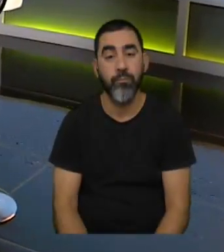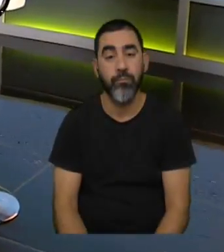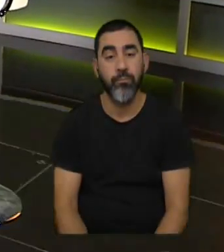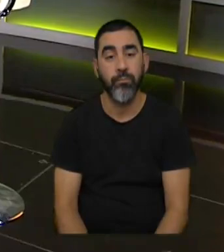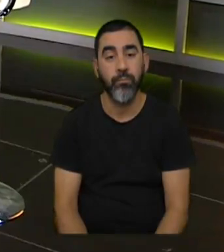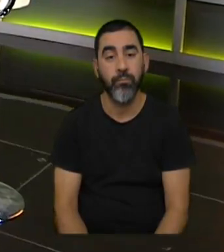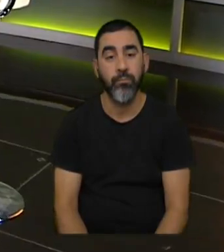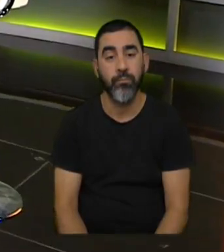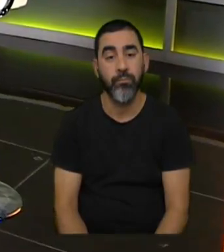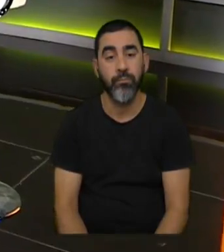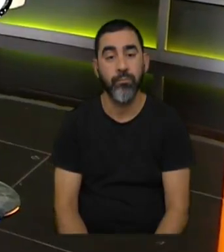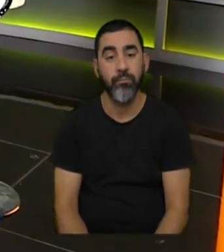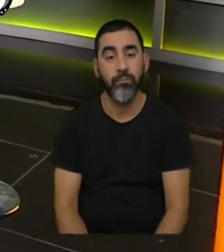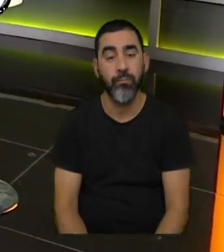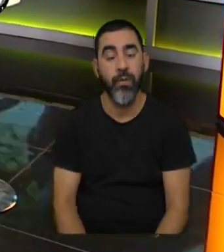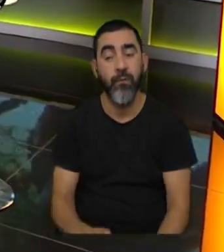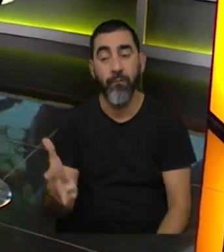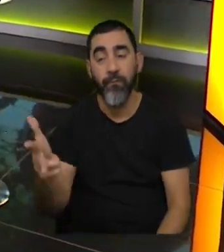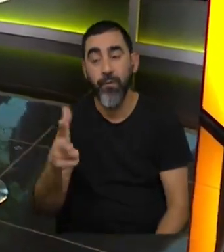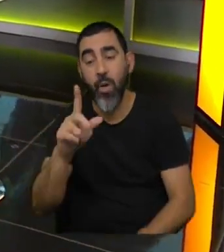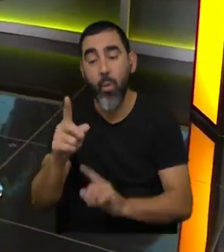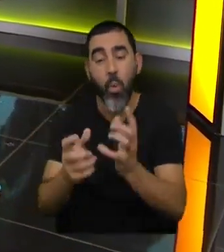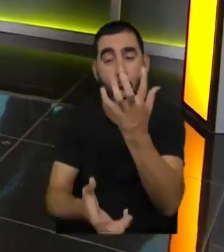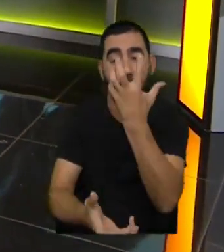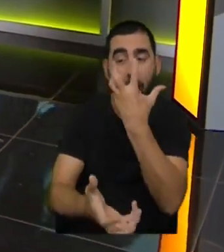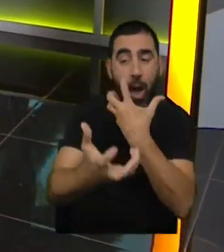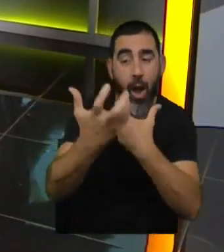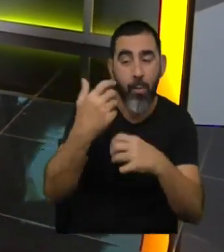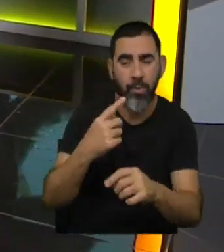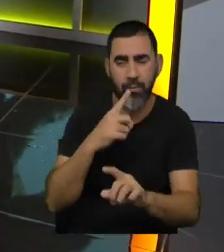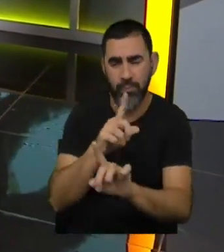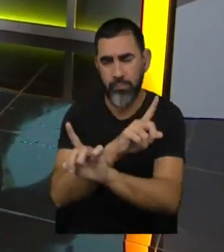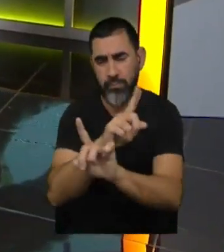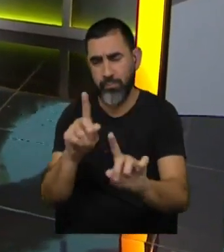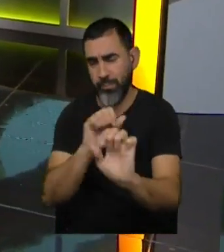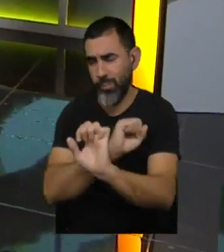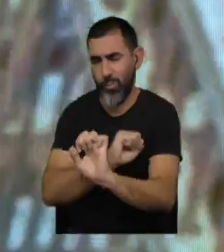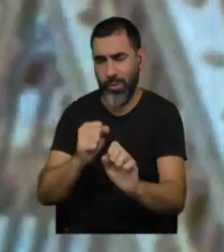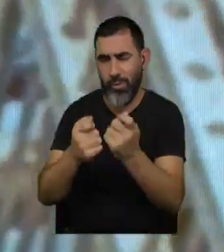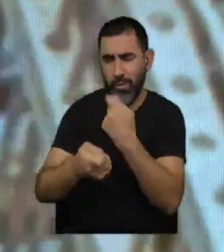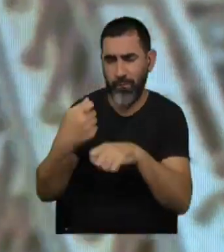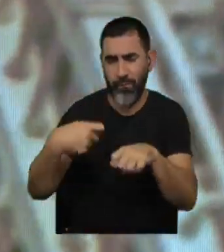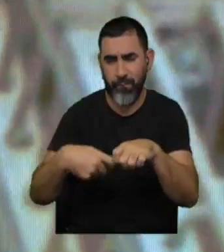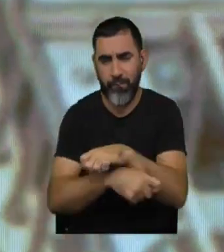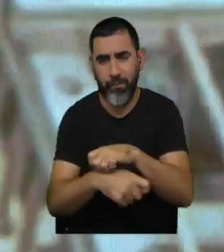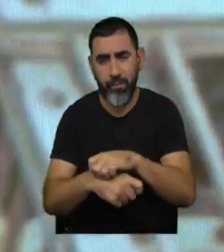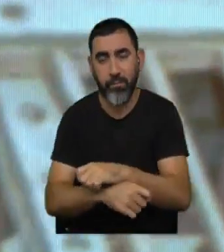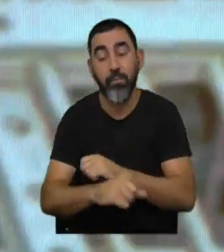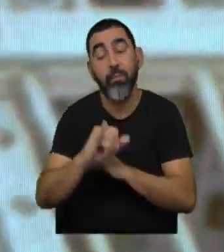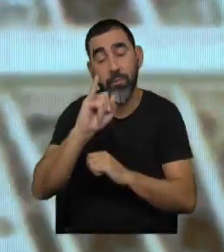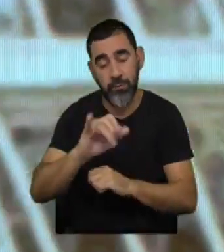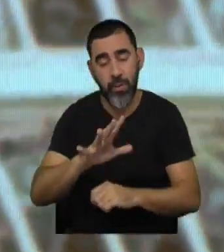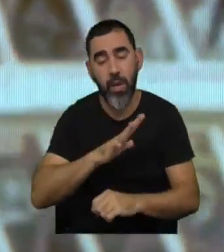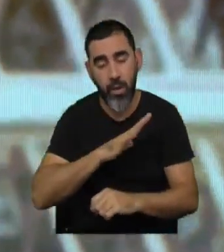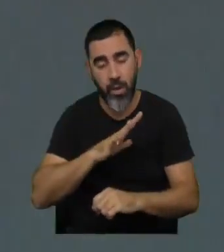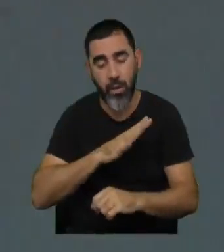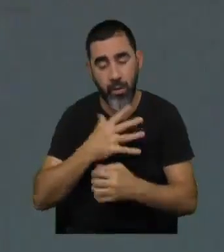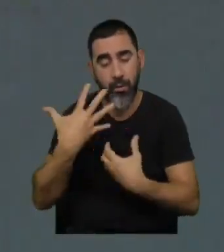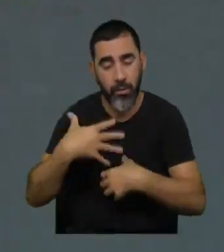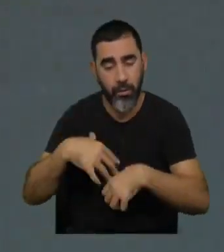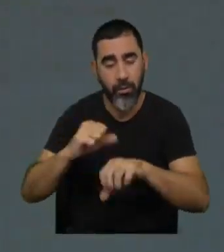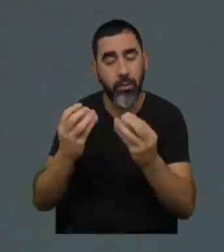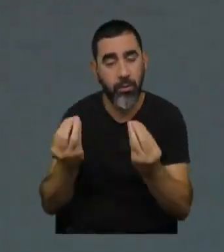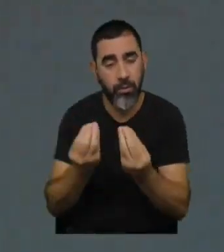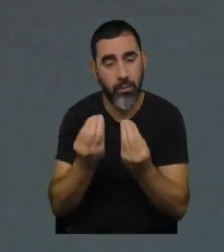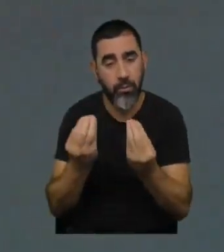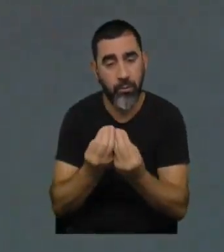Uno puede ver en estos videos algunos animales que tal vez digan, no, pero eso no puede ser víctima de tráfico. los casos que se detectan. Ustedes pueden